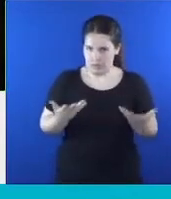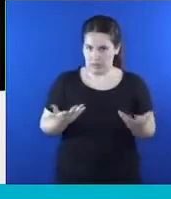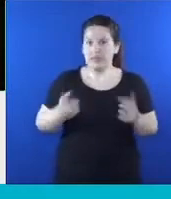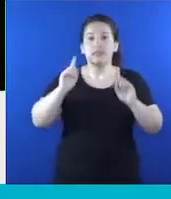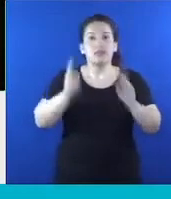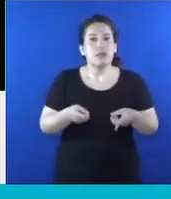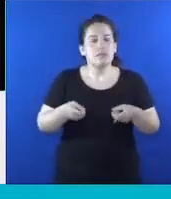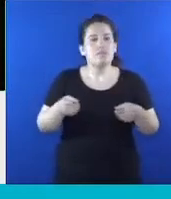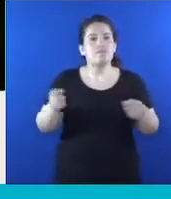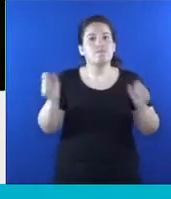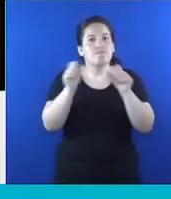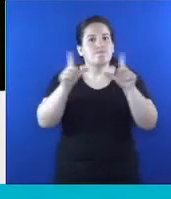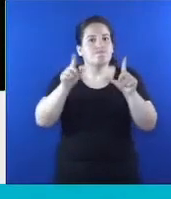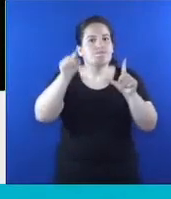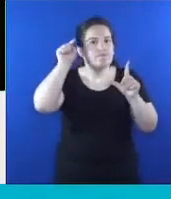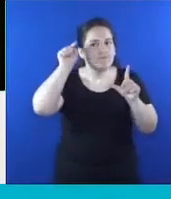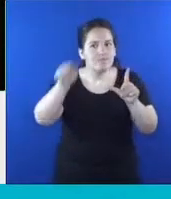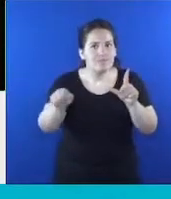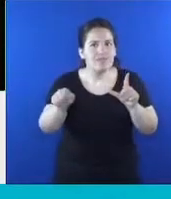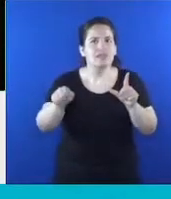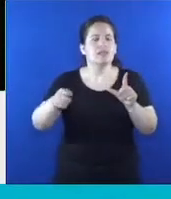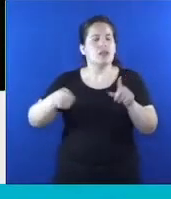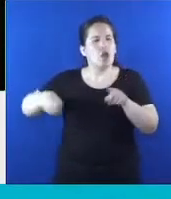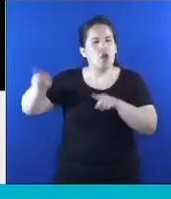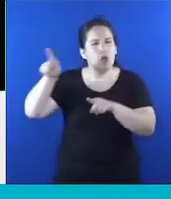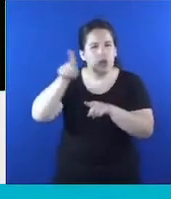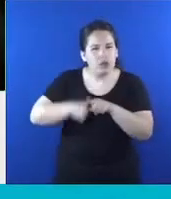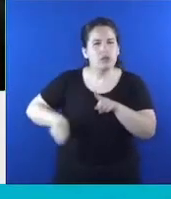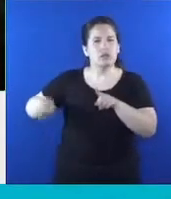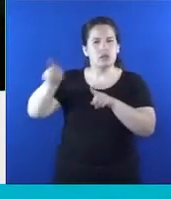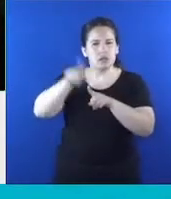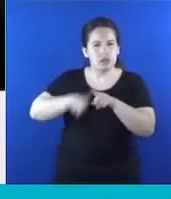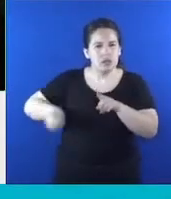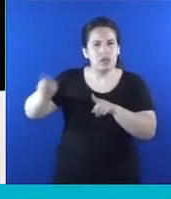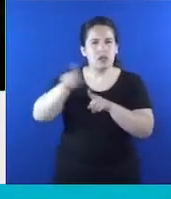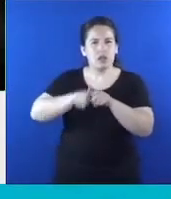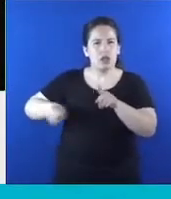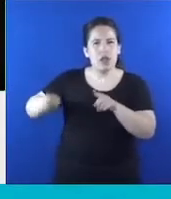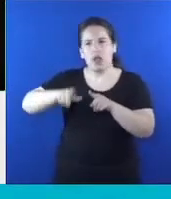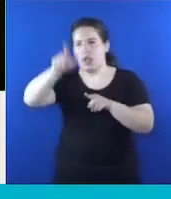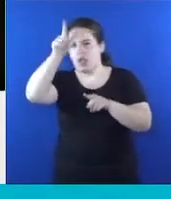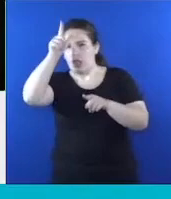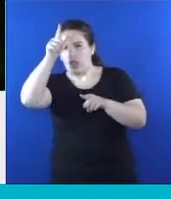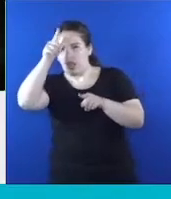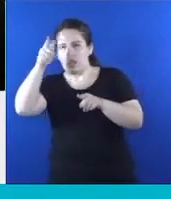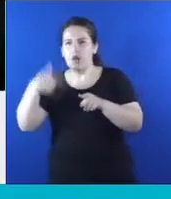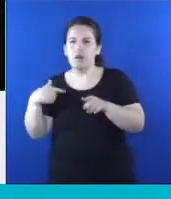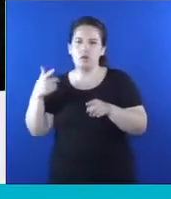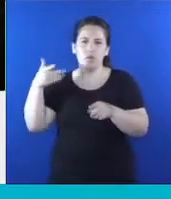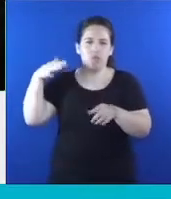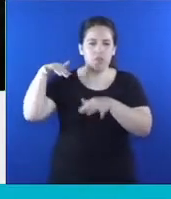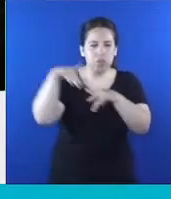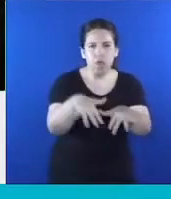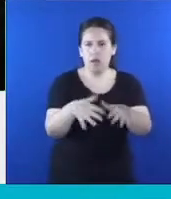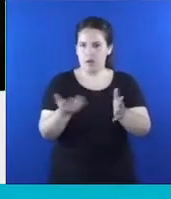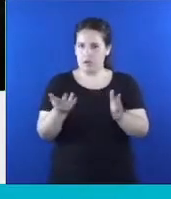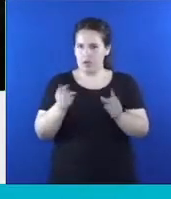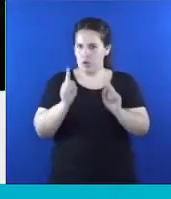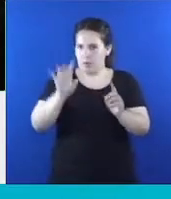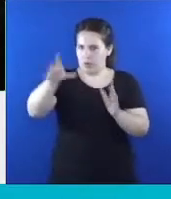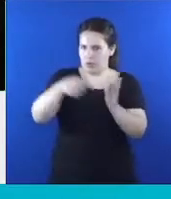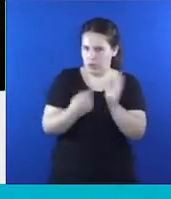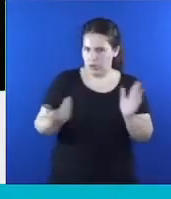llamar la atención contra este repetido uso de las fuerzas federales en distintas jurisdicciones lo vimos ya en la ciudad